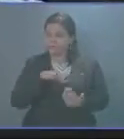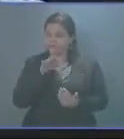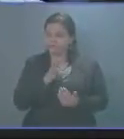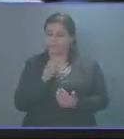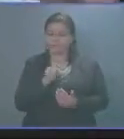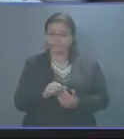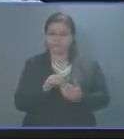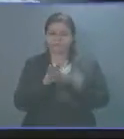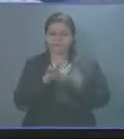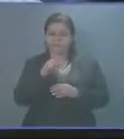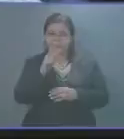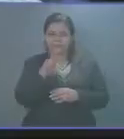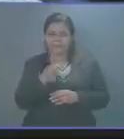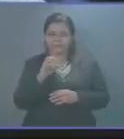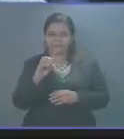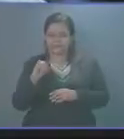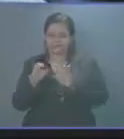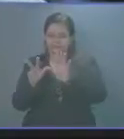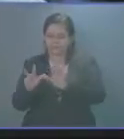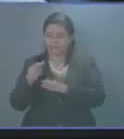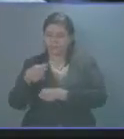expediente número